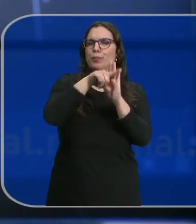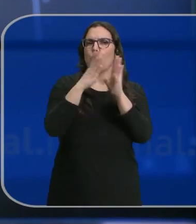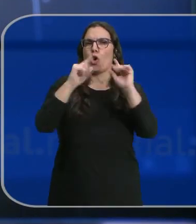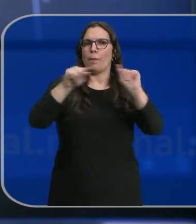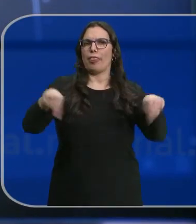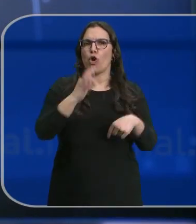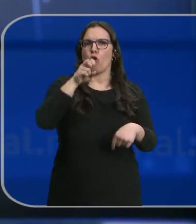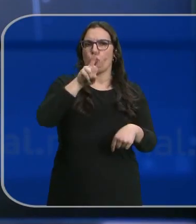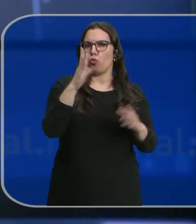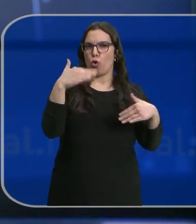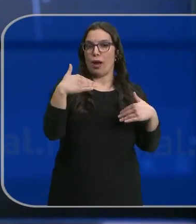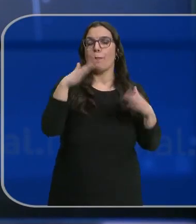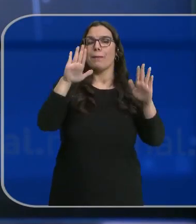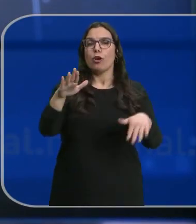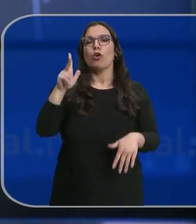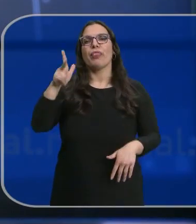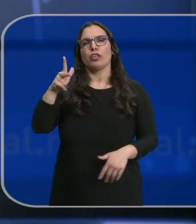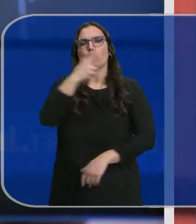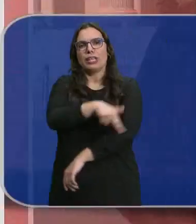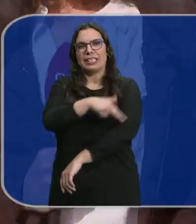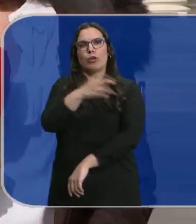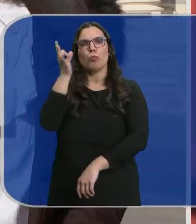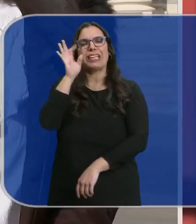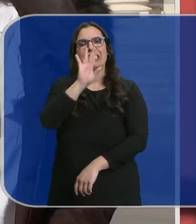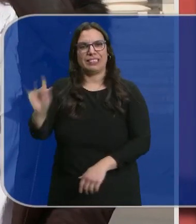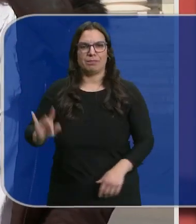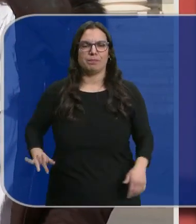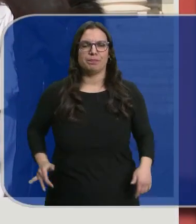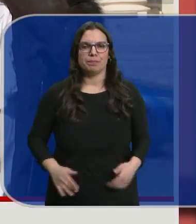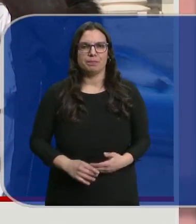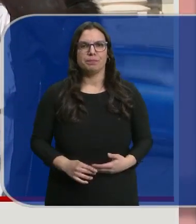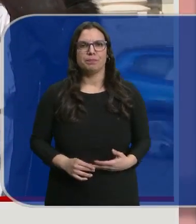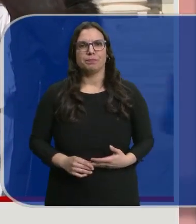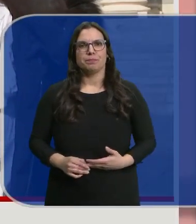la Convención de Naciones Unidas, pero sí un derecho sanitario de las mujeres. Sara.